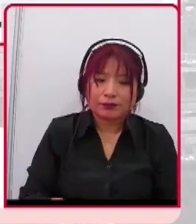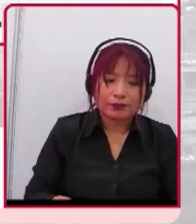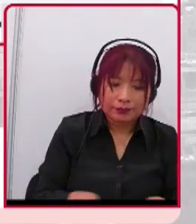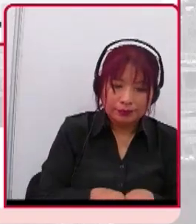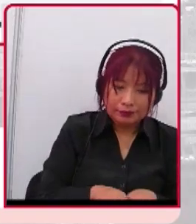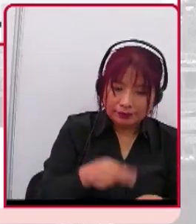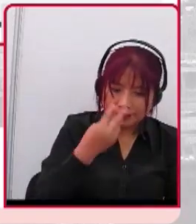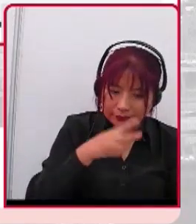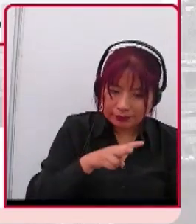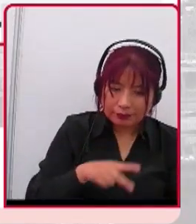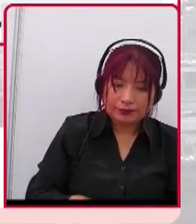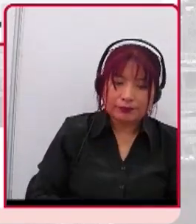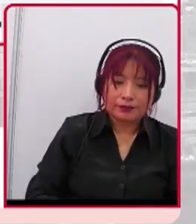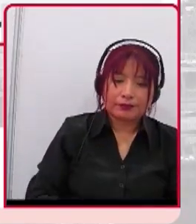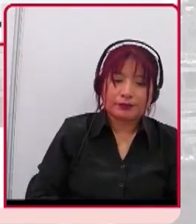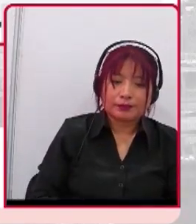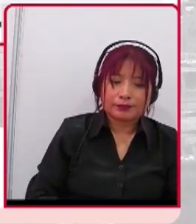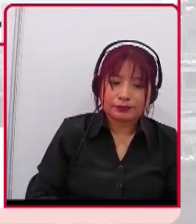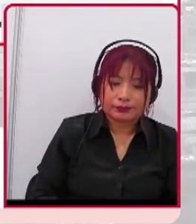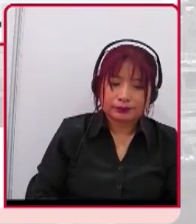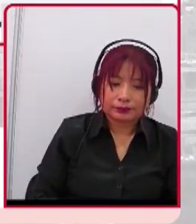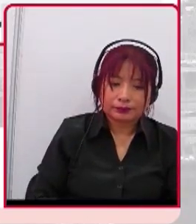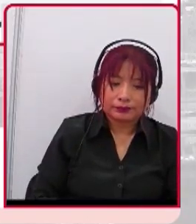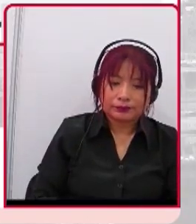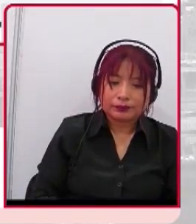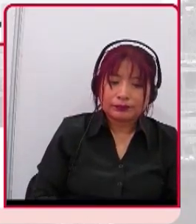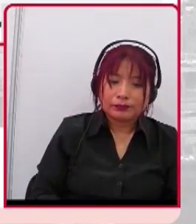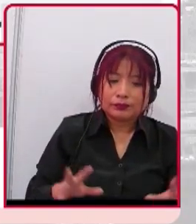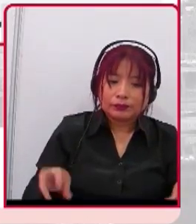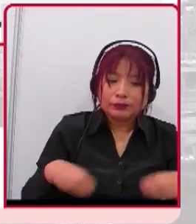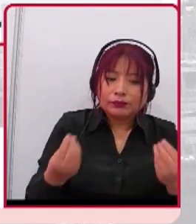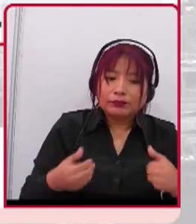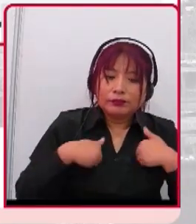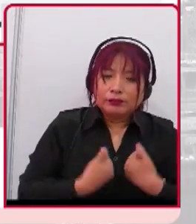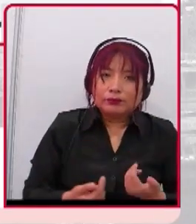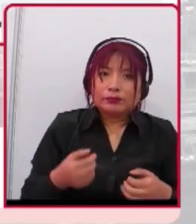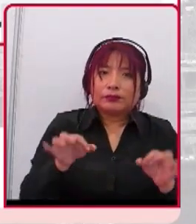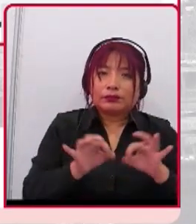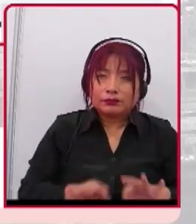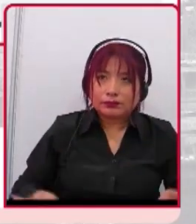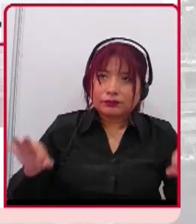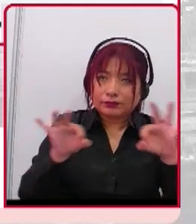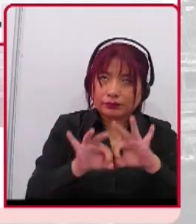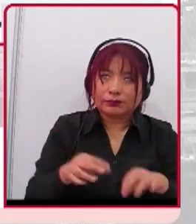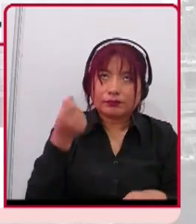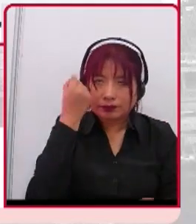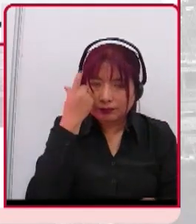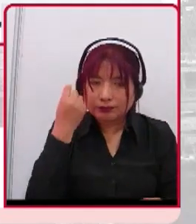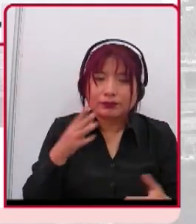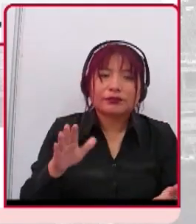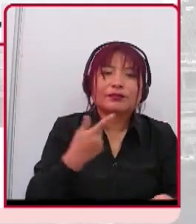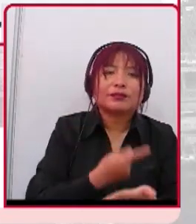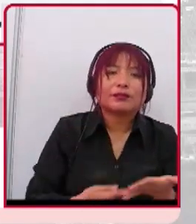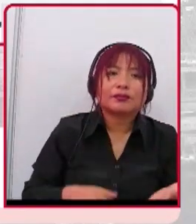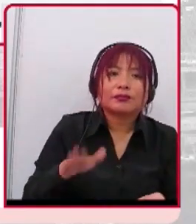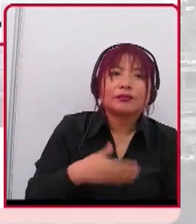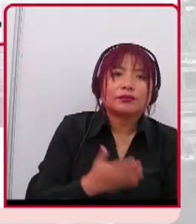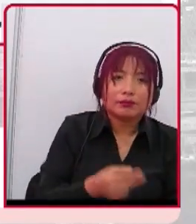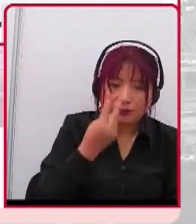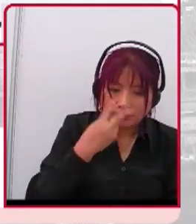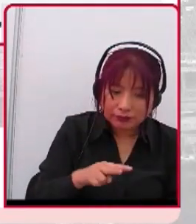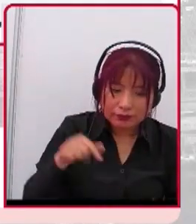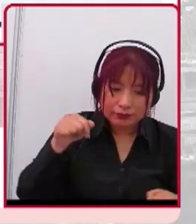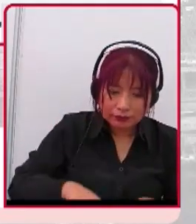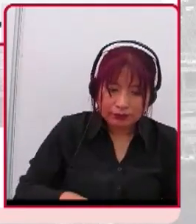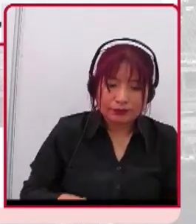Ese es nuestro contexto inicial para poder abordar cuál ha sido nuestra problemática y cómo hemos ido afrontando